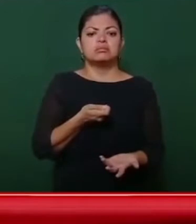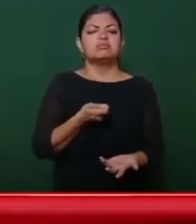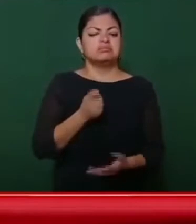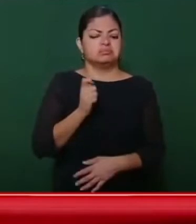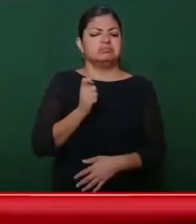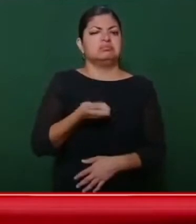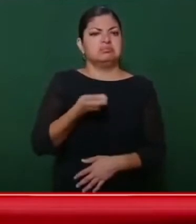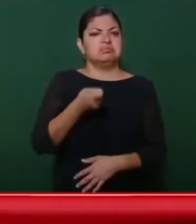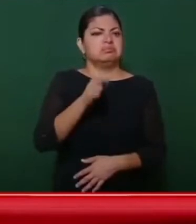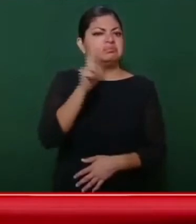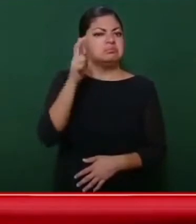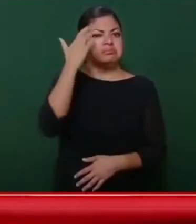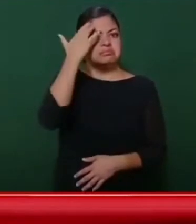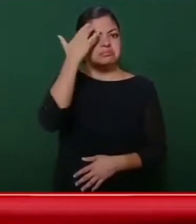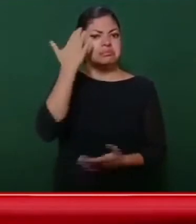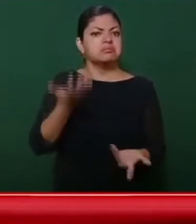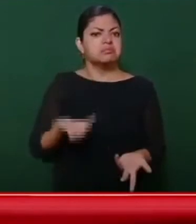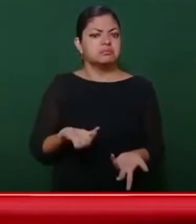reconocen